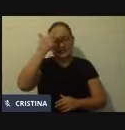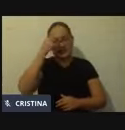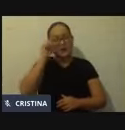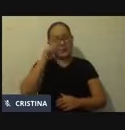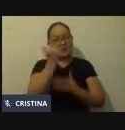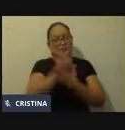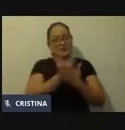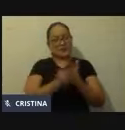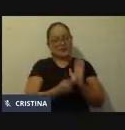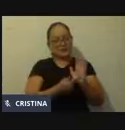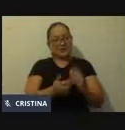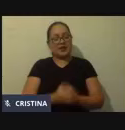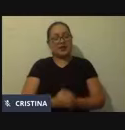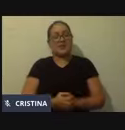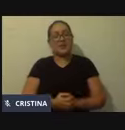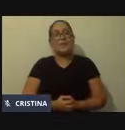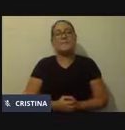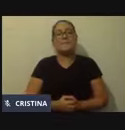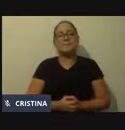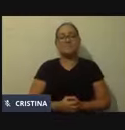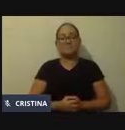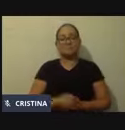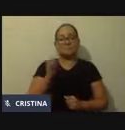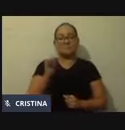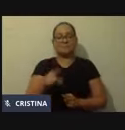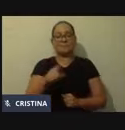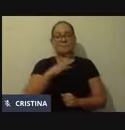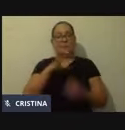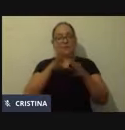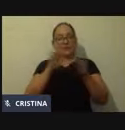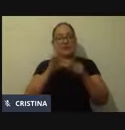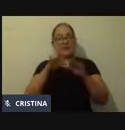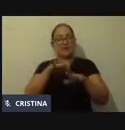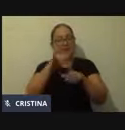bonito. Bueno, en Porrúa me lo hicieron ilustrado bien bonito.